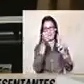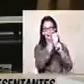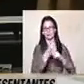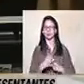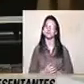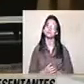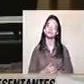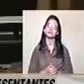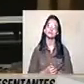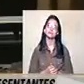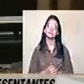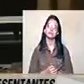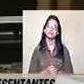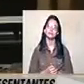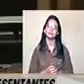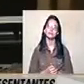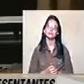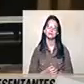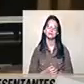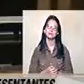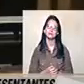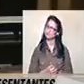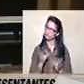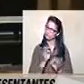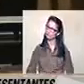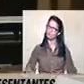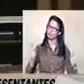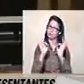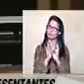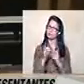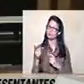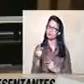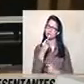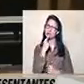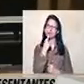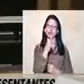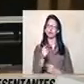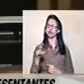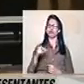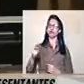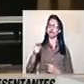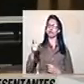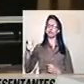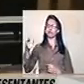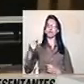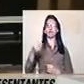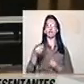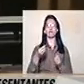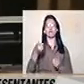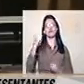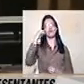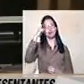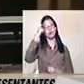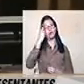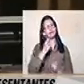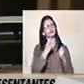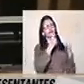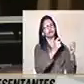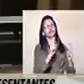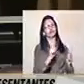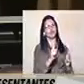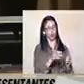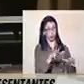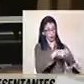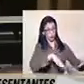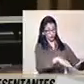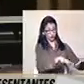qué tan importante hoy decir que él no le entregó el gobierno a los grupos al margen de la